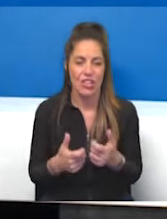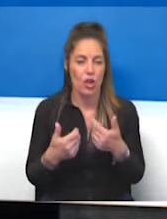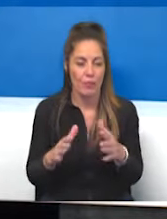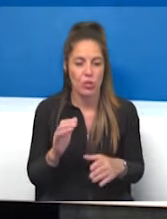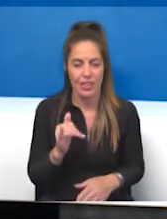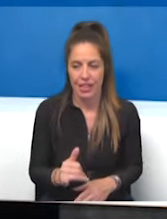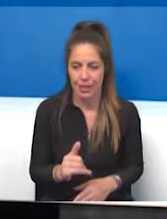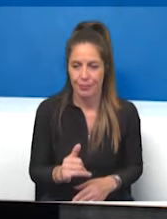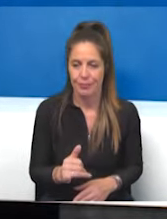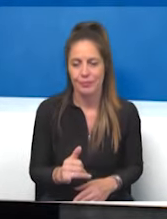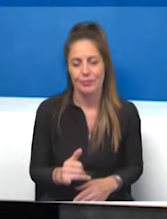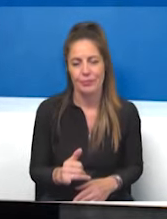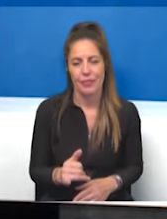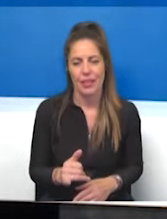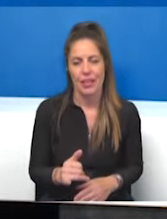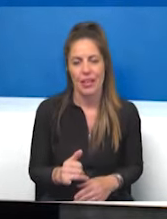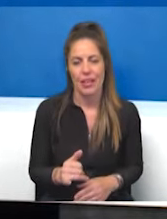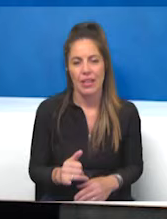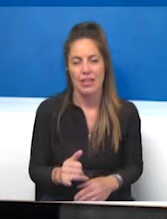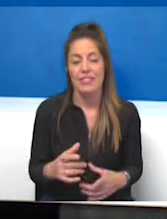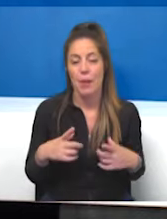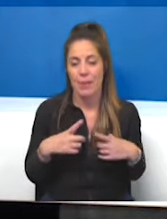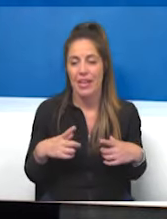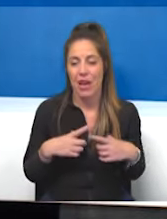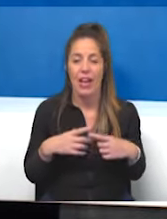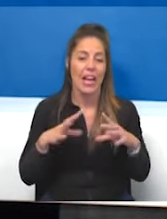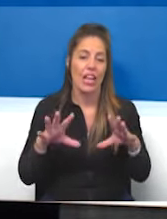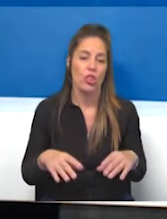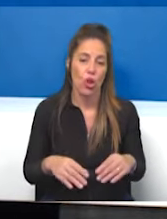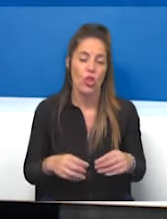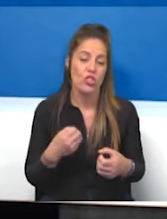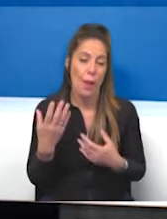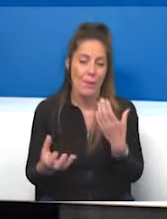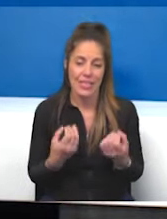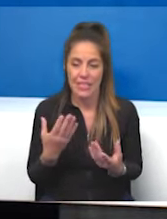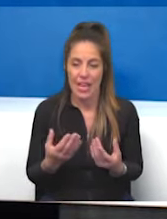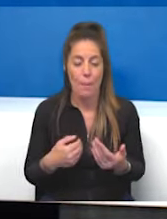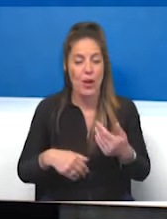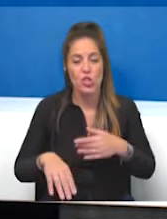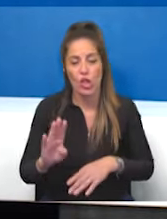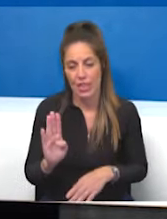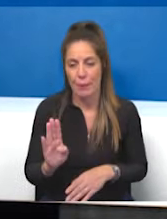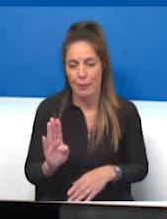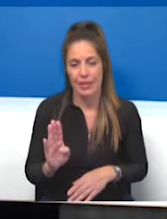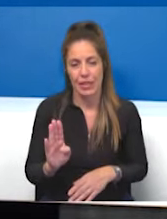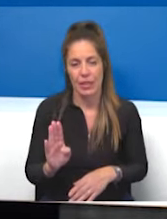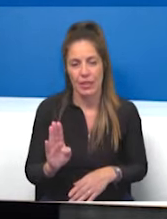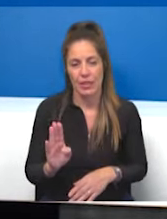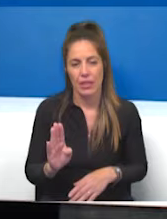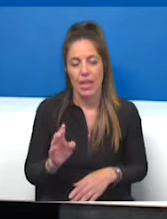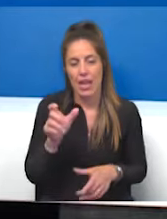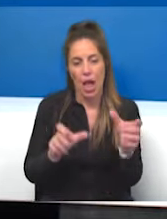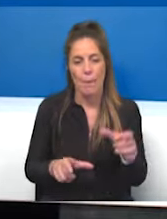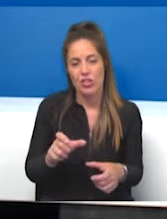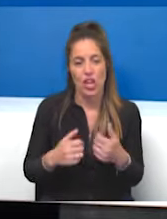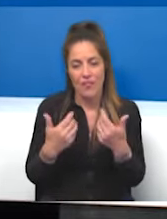a tener tendencia todos se expresaron que mayoritariamente la población se